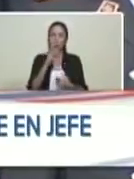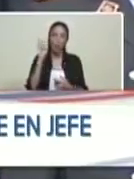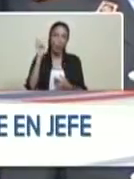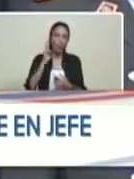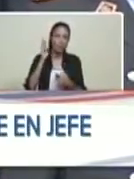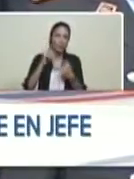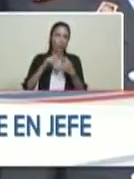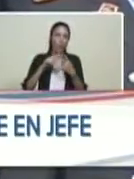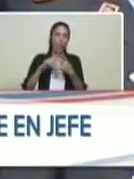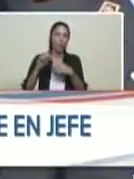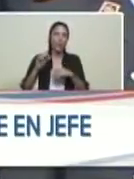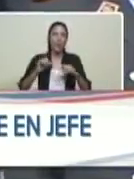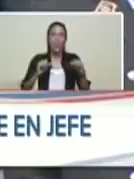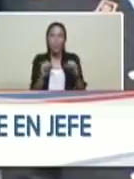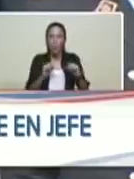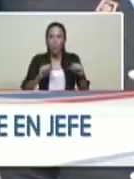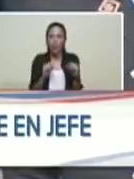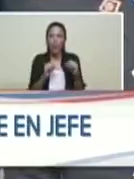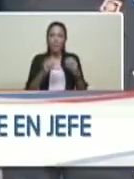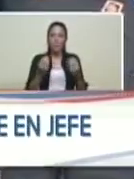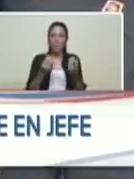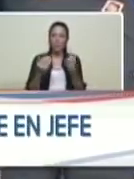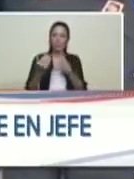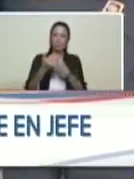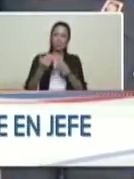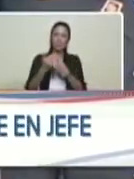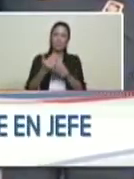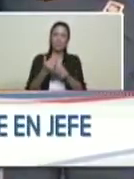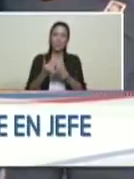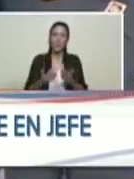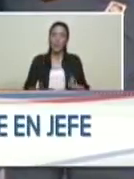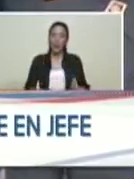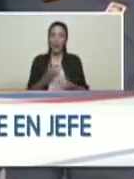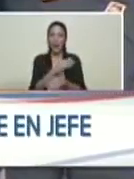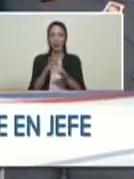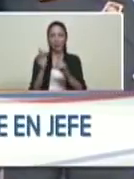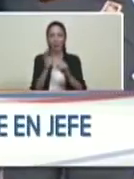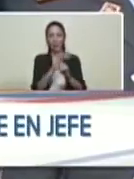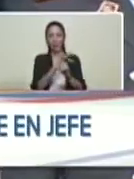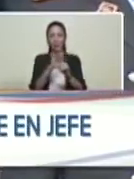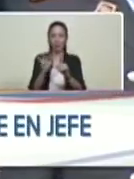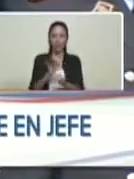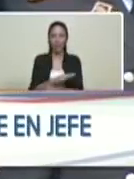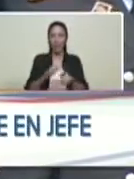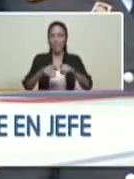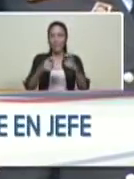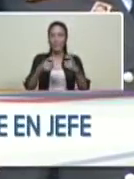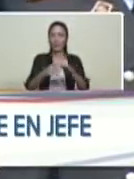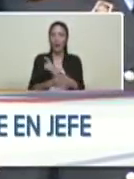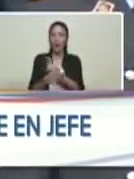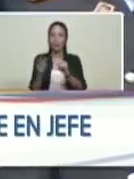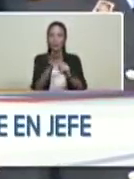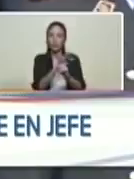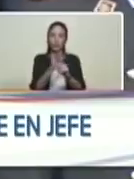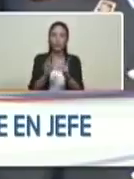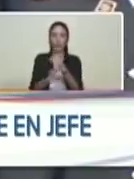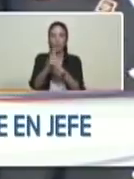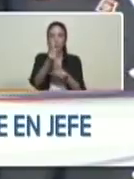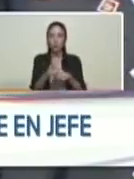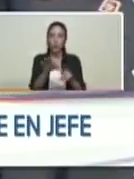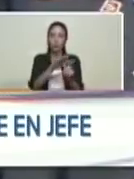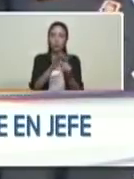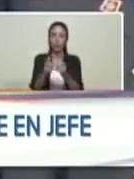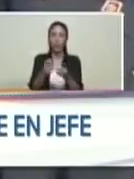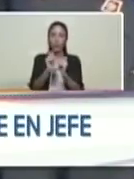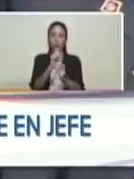financiar la fractura de nuestra amada fuerza armada nacional bolivariana que nadie le